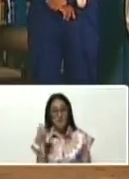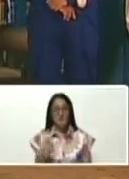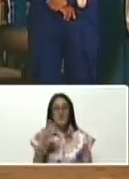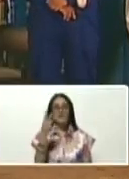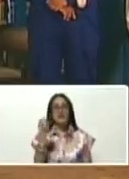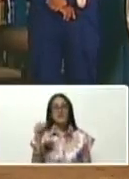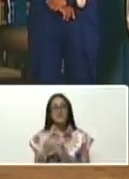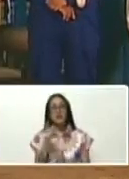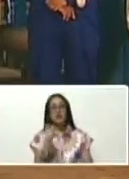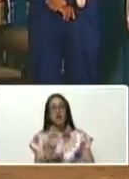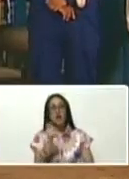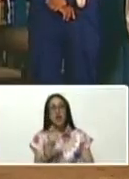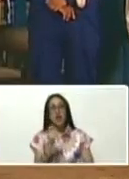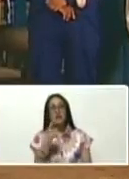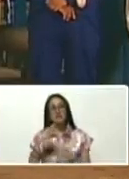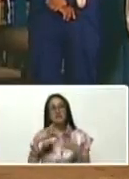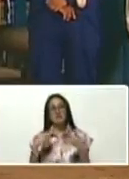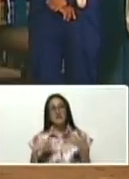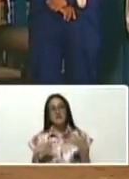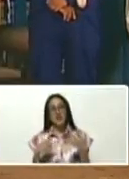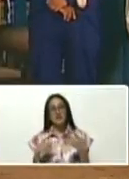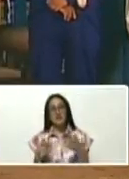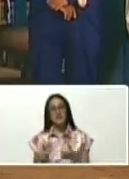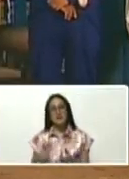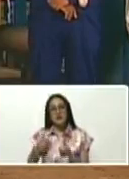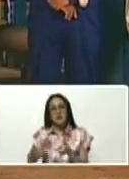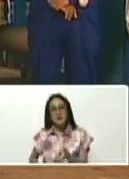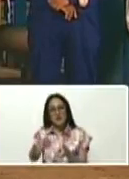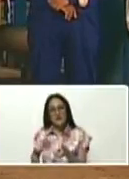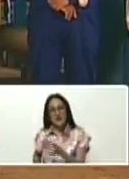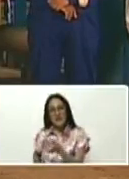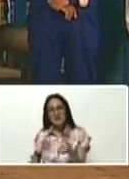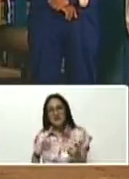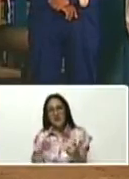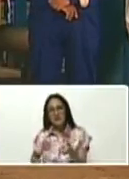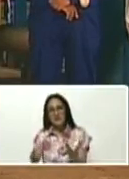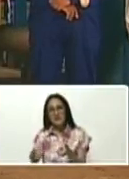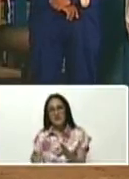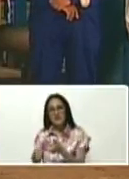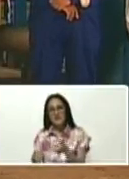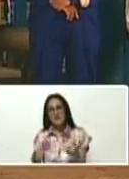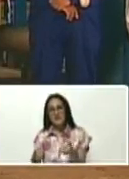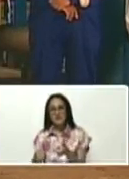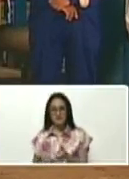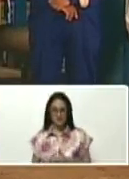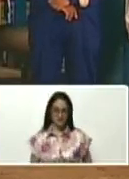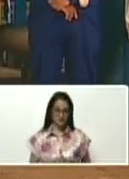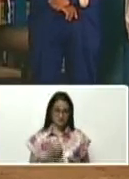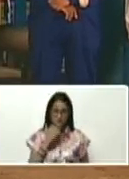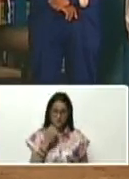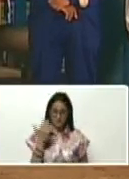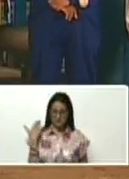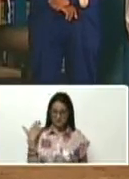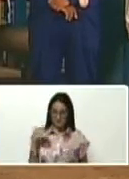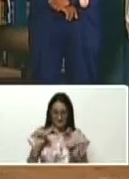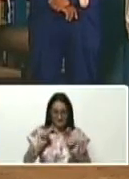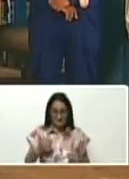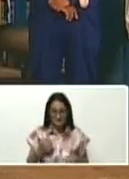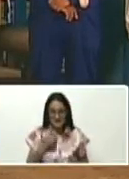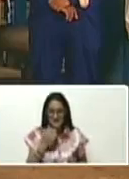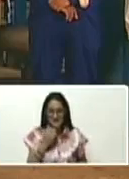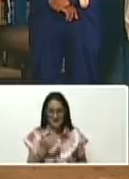30.000 toneladas de distintos fertilizantes. Recién ahora, presidente, es que están